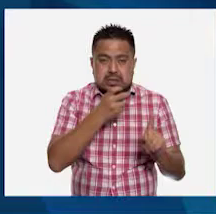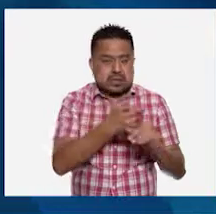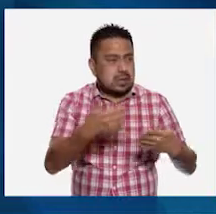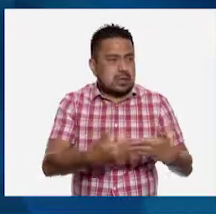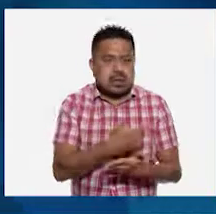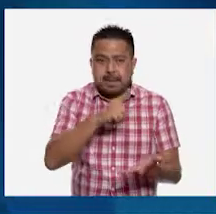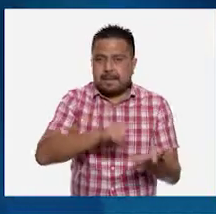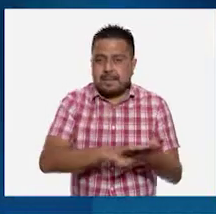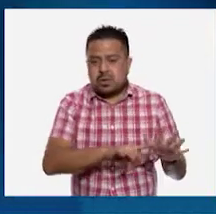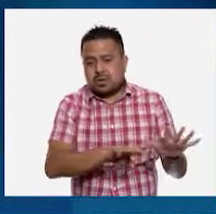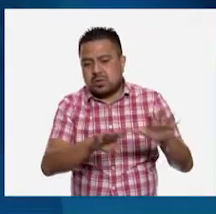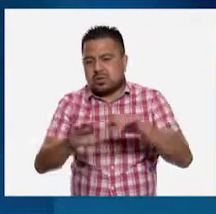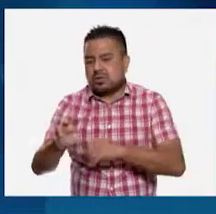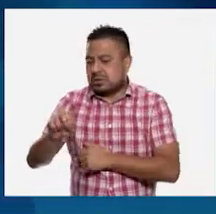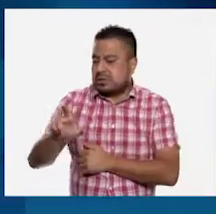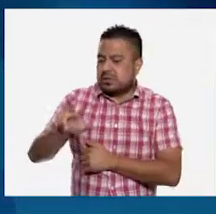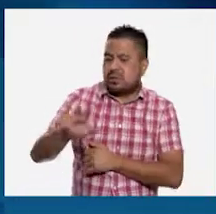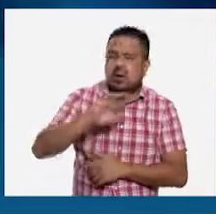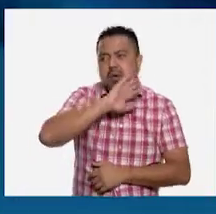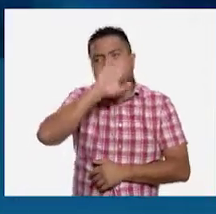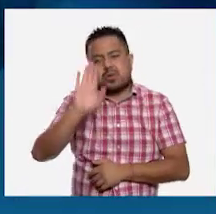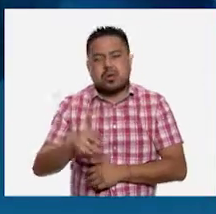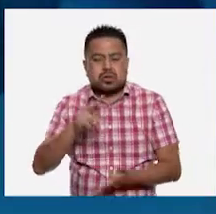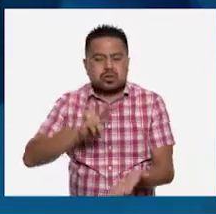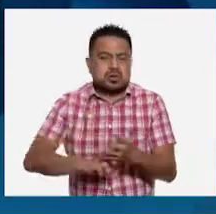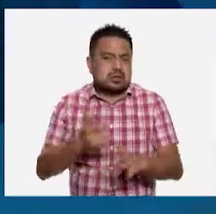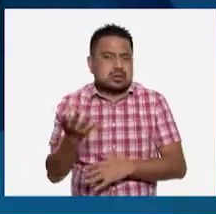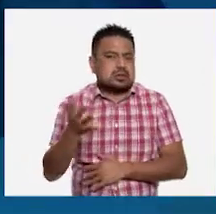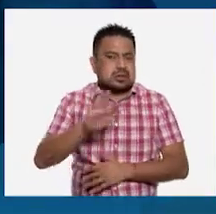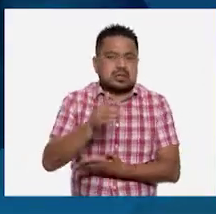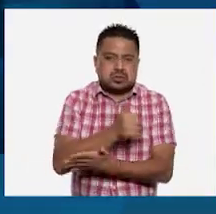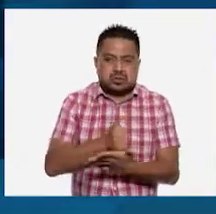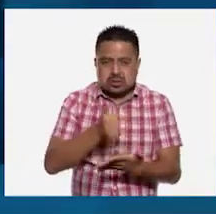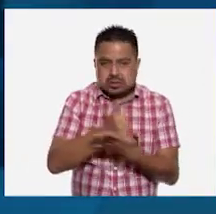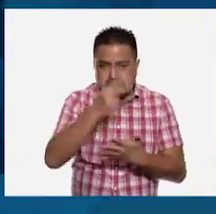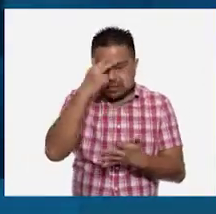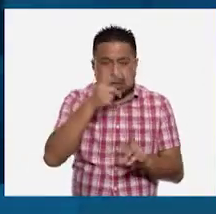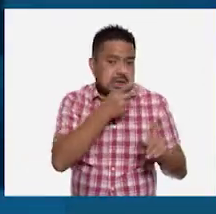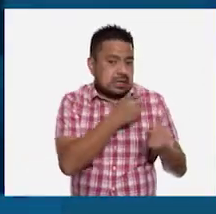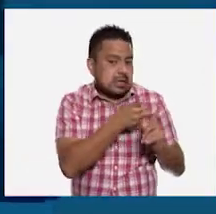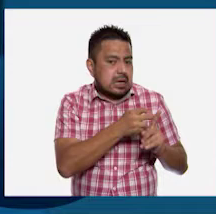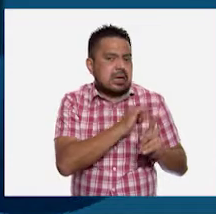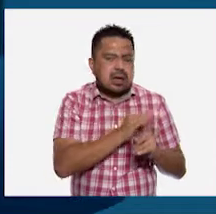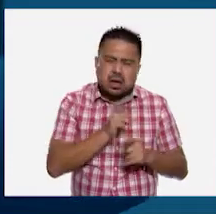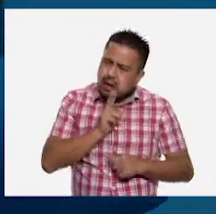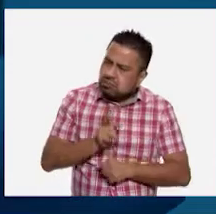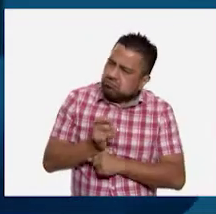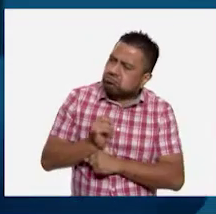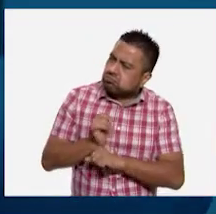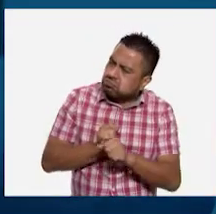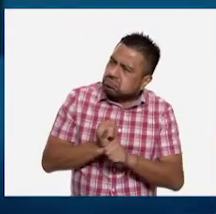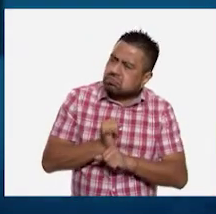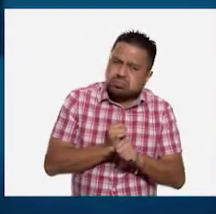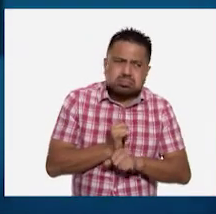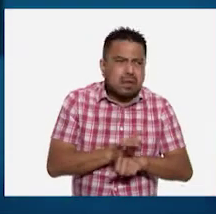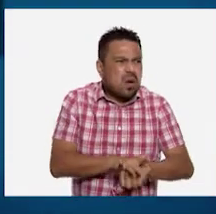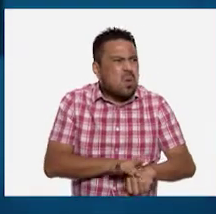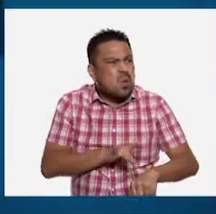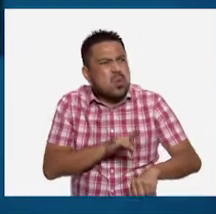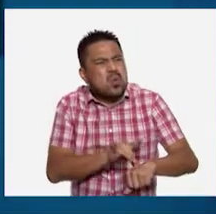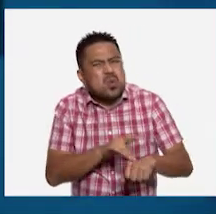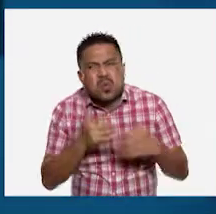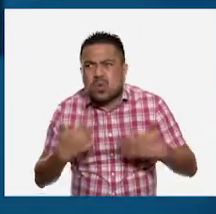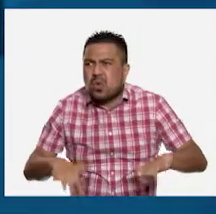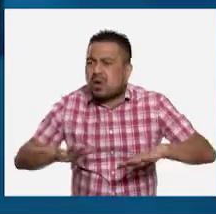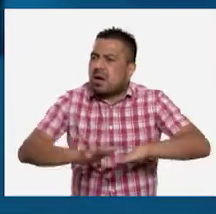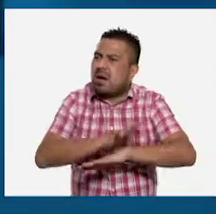en 1938 y murió en el 2010 en la Ciudad de México, lo que le permitió observar y vivir los radicales cambios